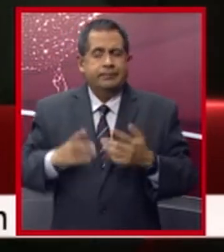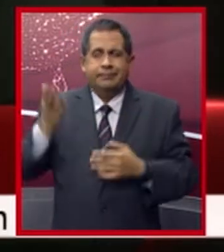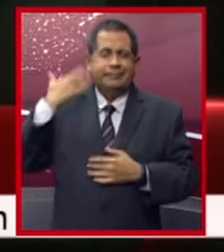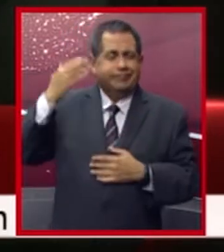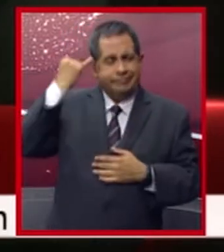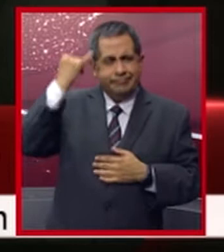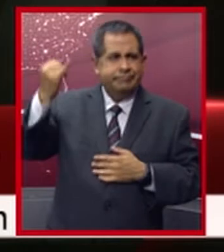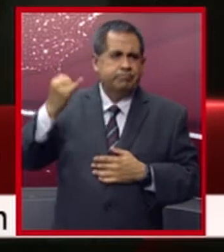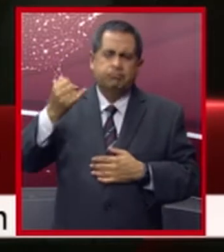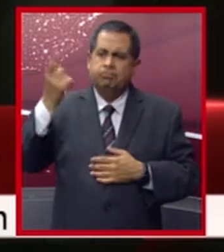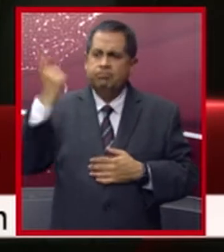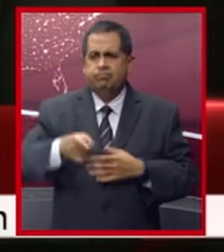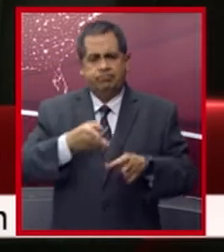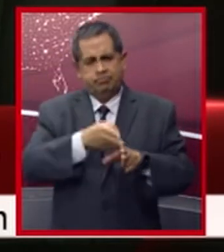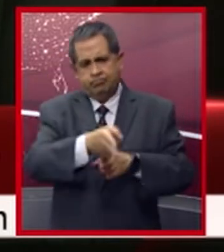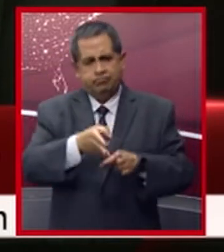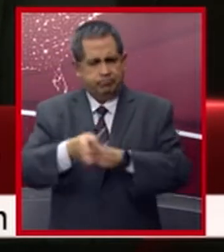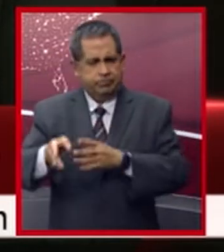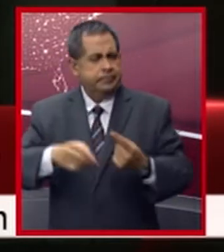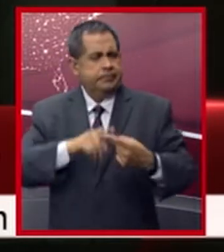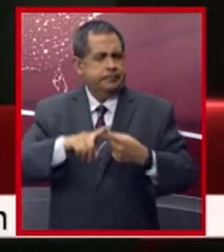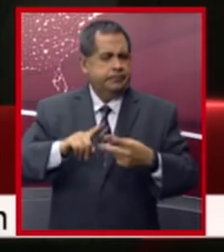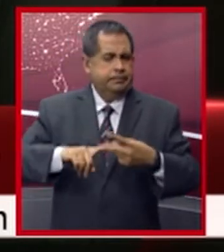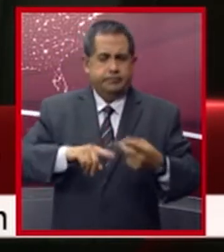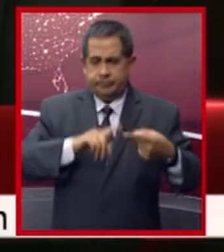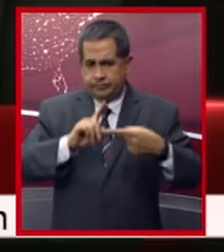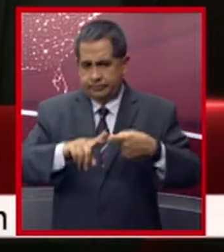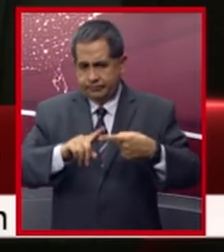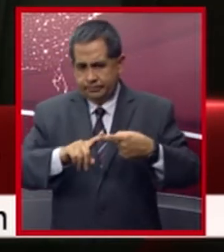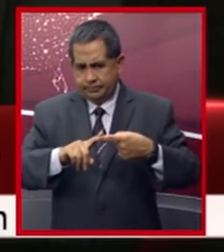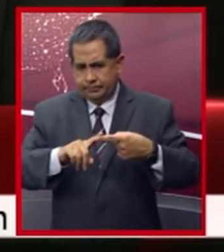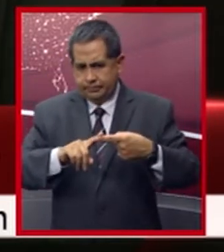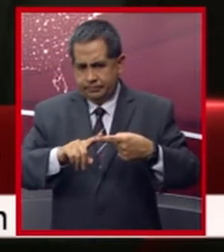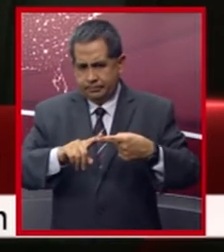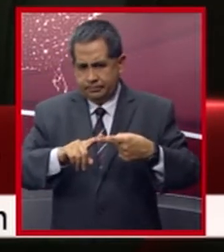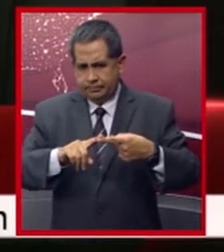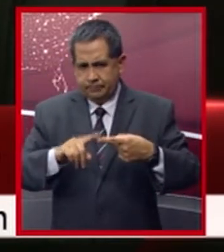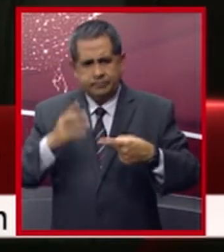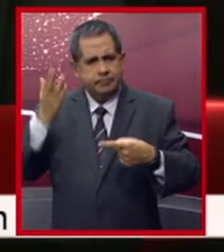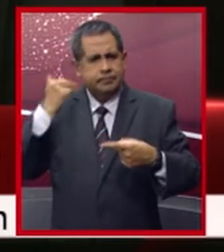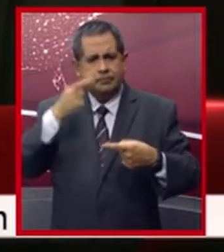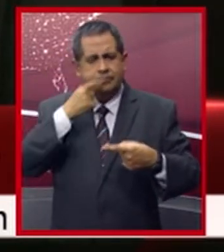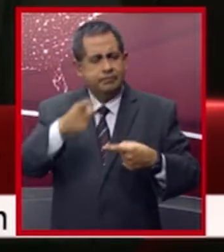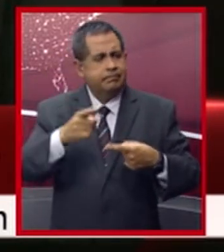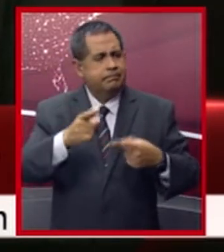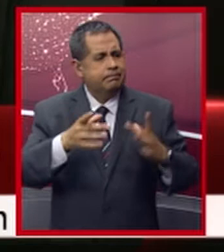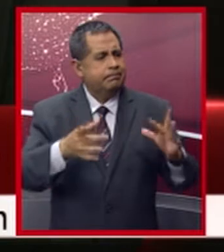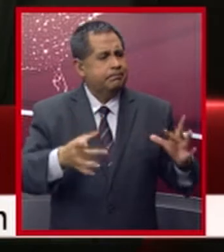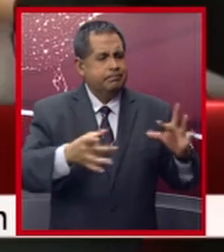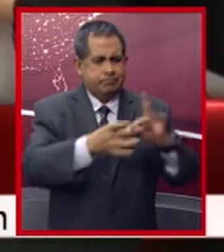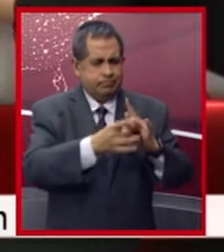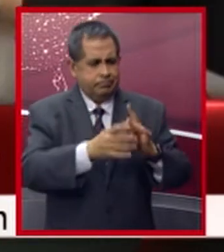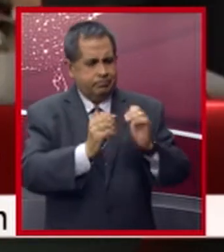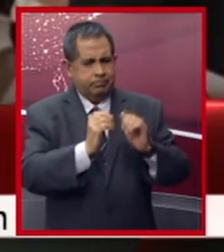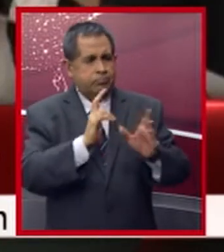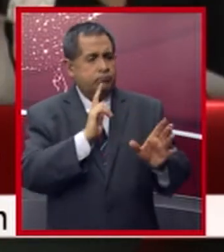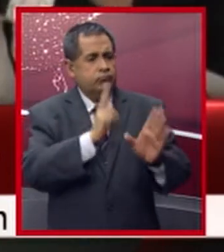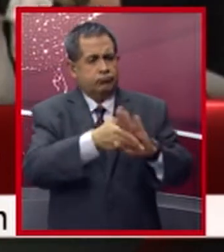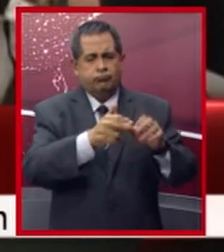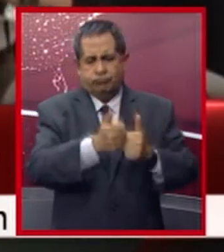líneas de acción era lo que se llamaba la incorporación y la permanencia.